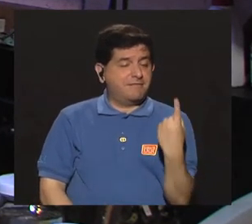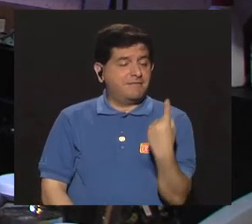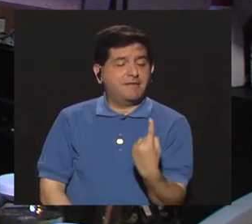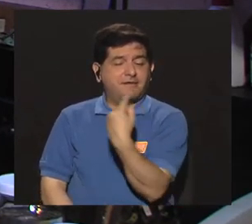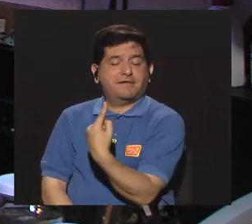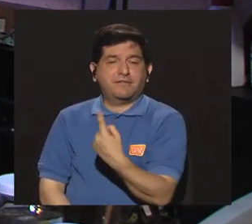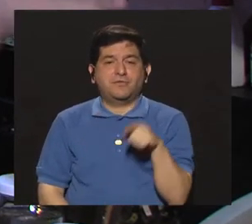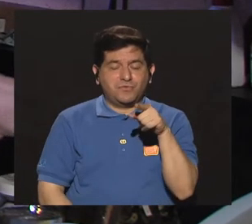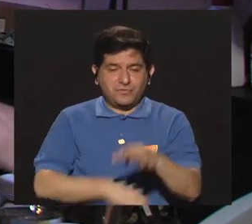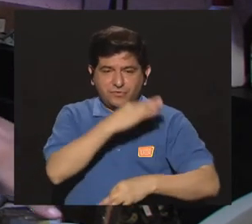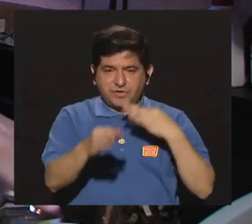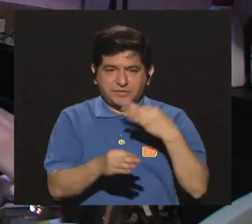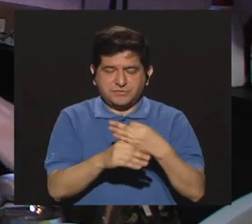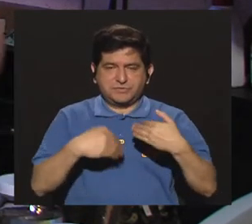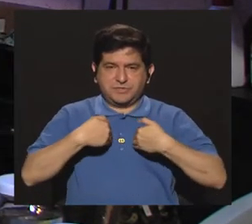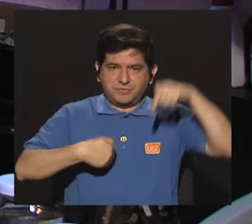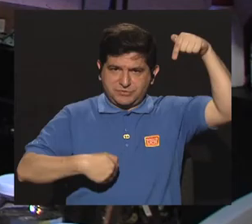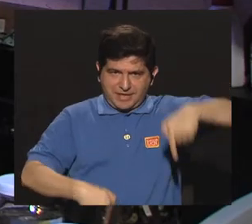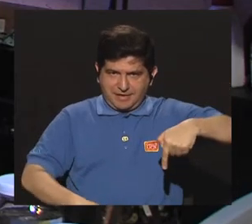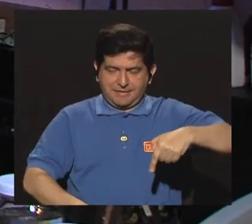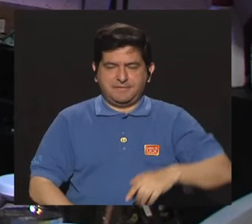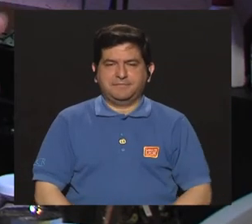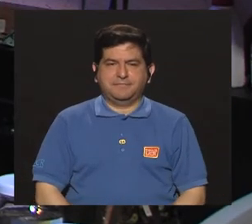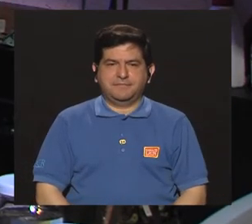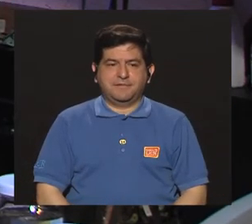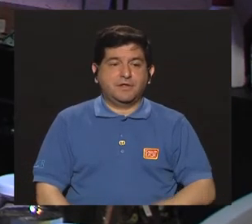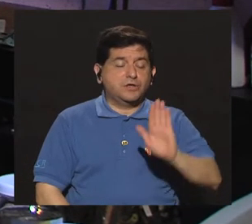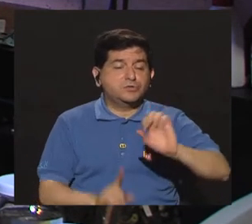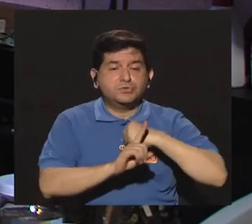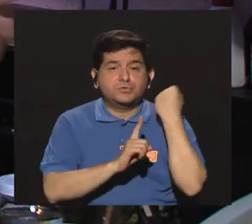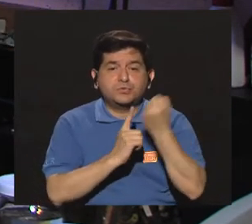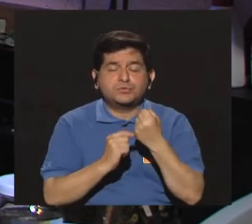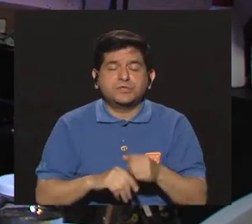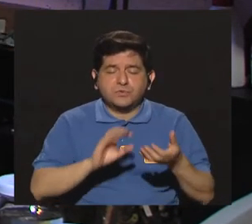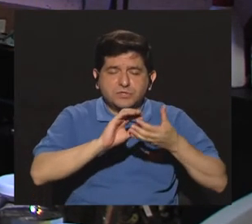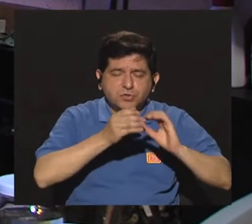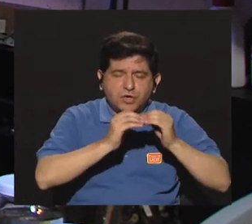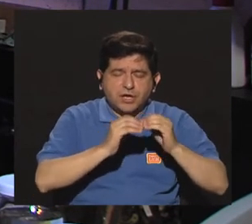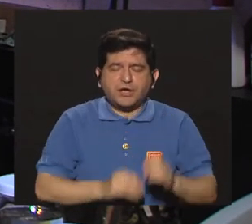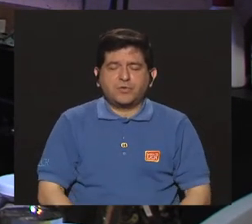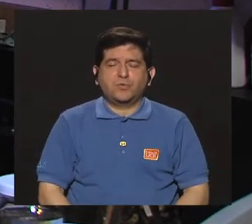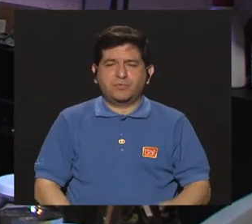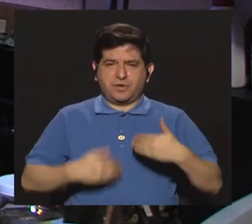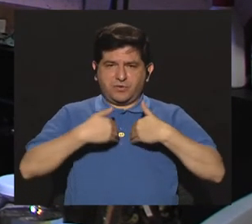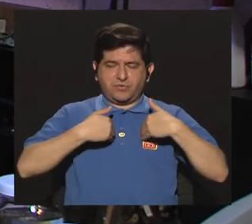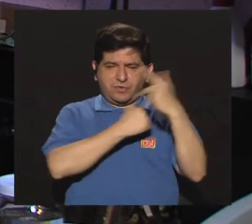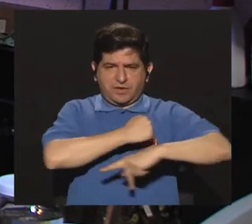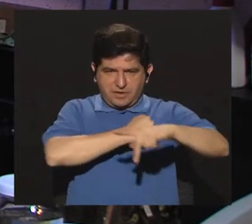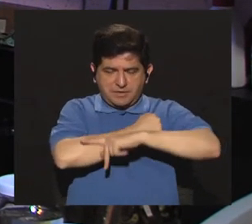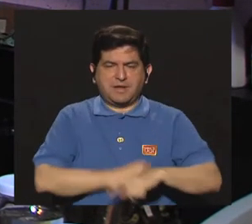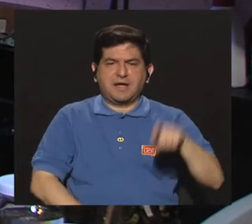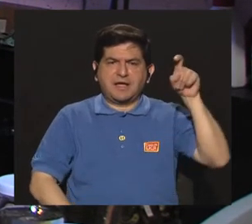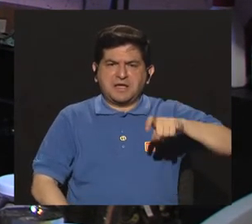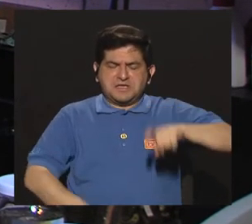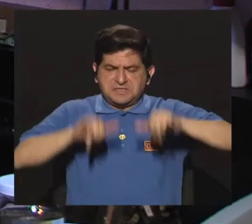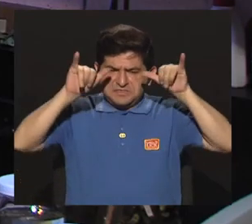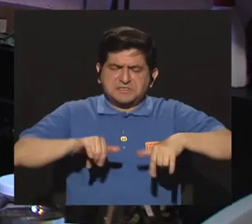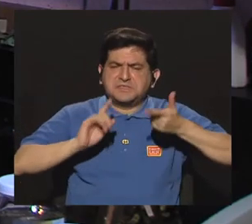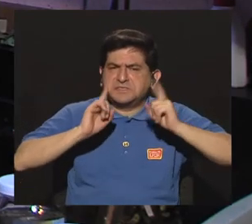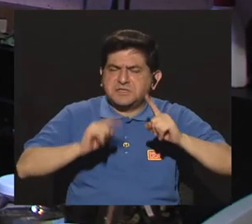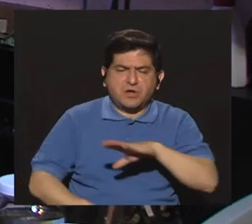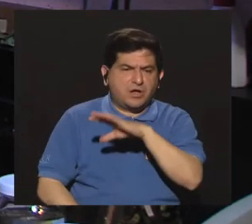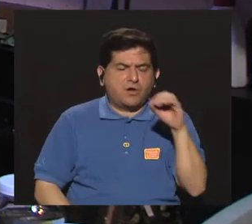especie que está ubicada aquí que es su situación poblacional a nivel nacional cuáles son sus necesidades de conservación